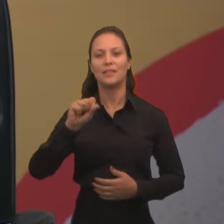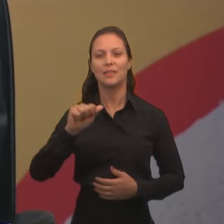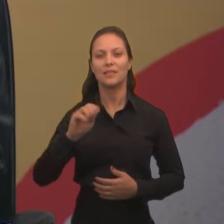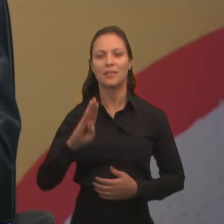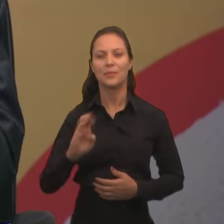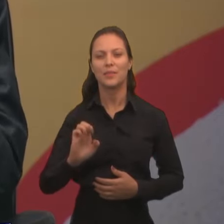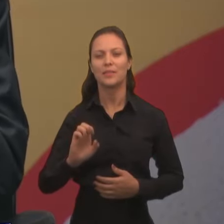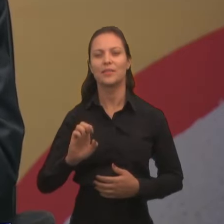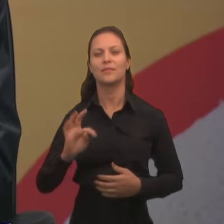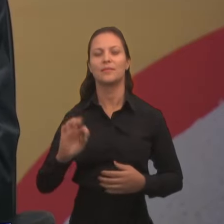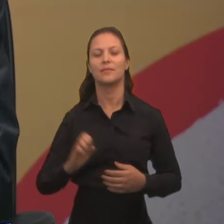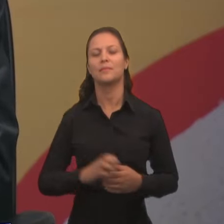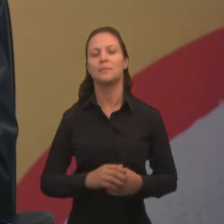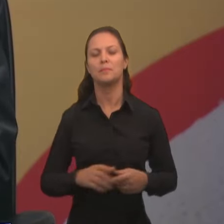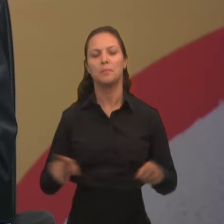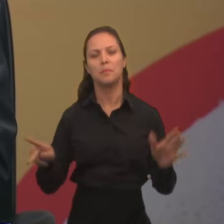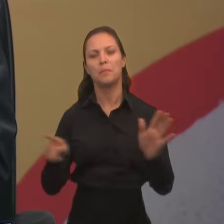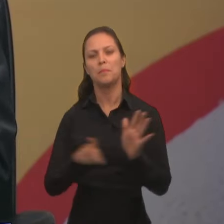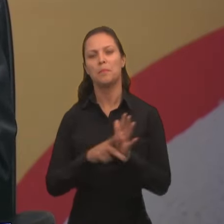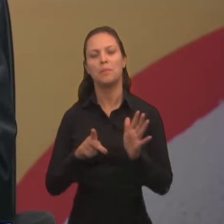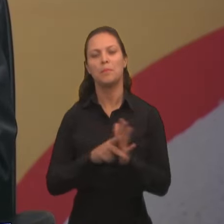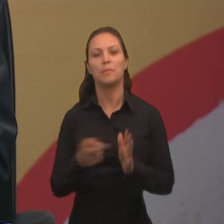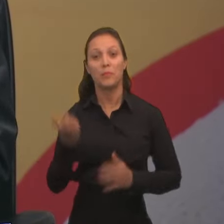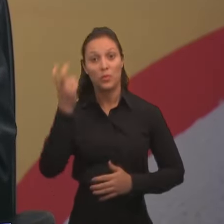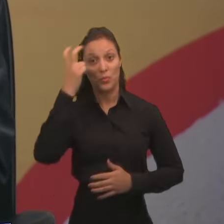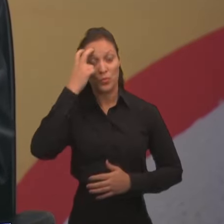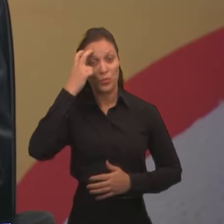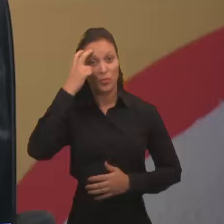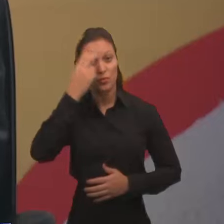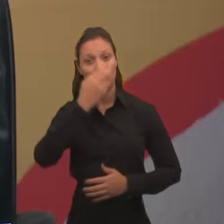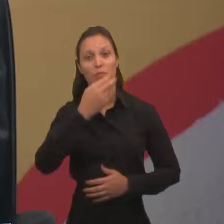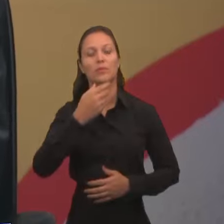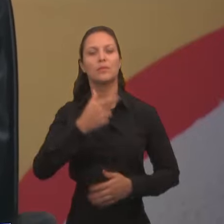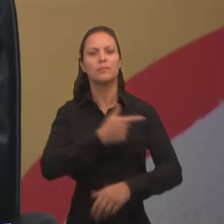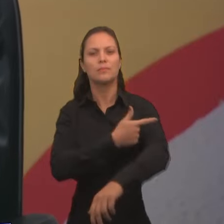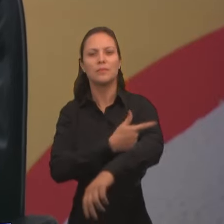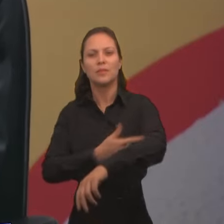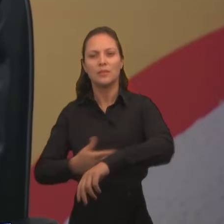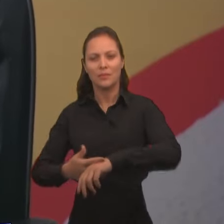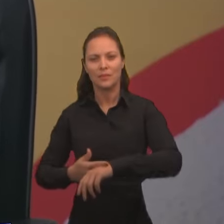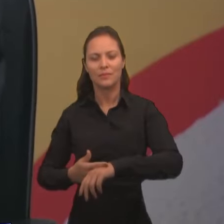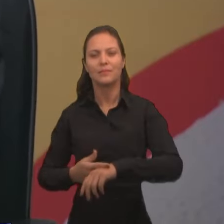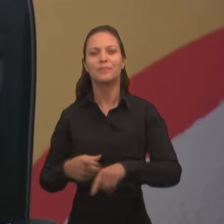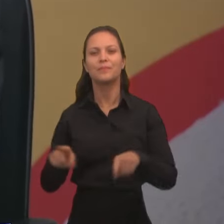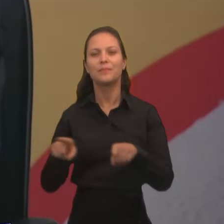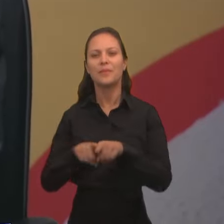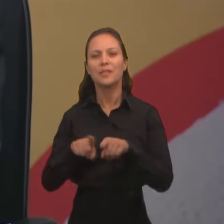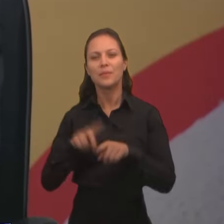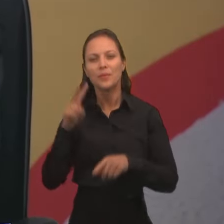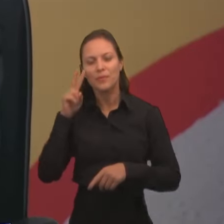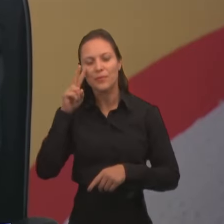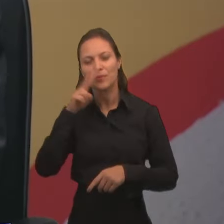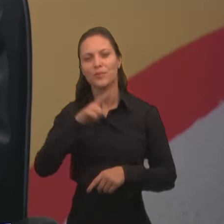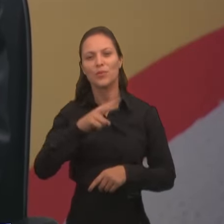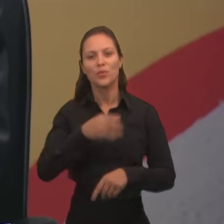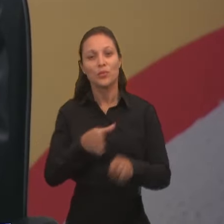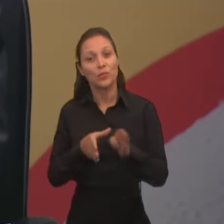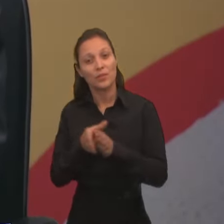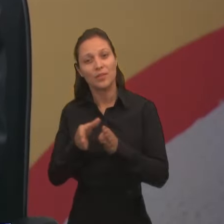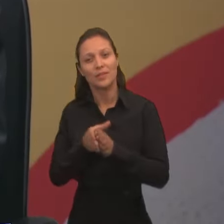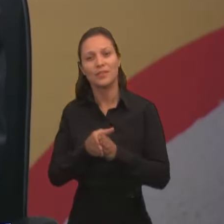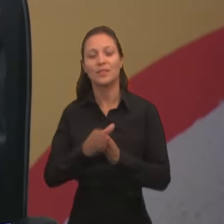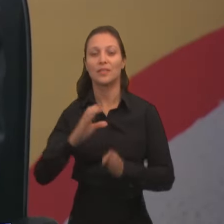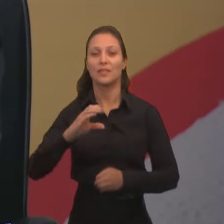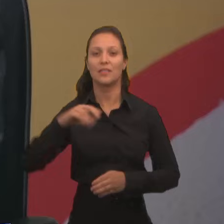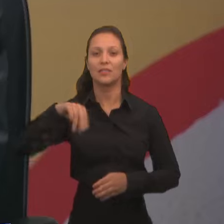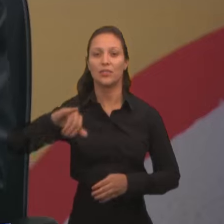consejera para Asuntos de Cultura y Educación de la Embajada de Estados Unidos, el CNJ